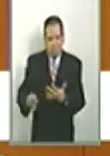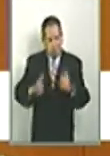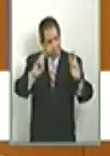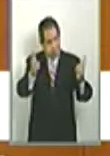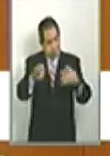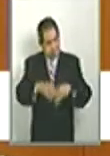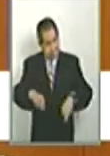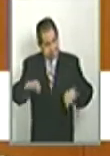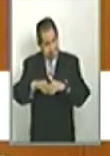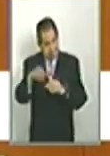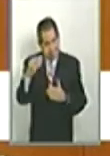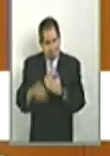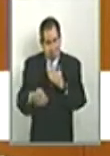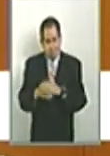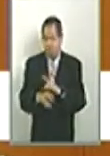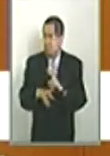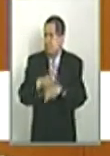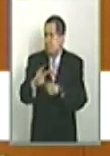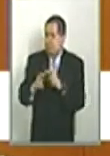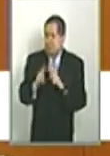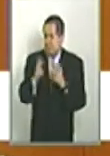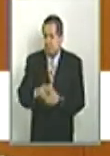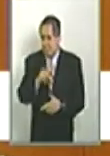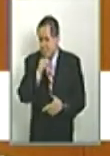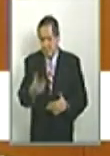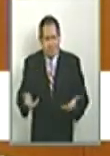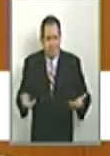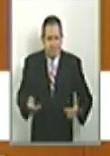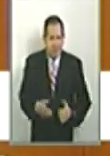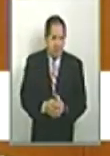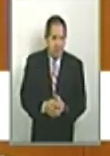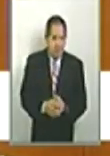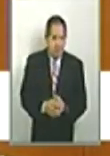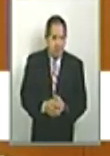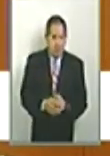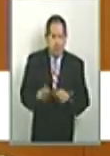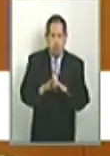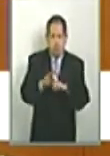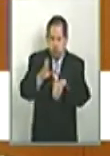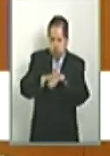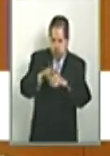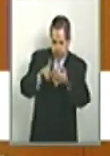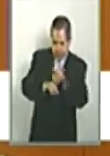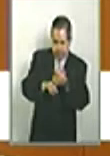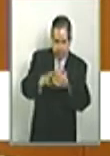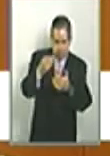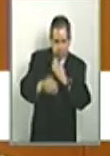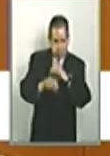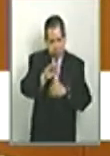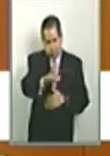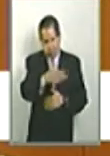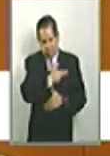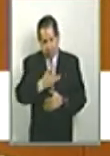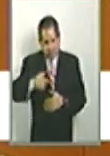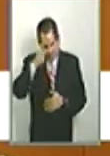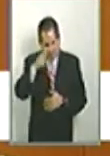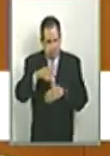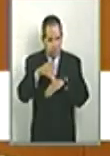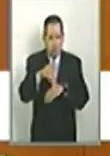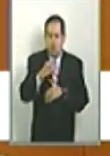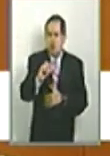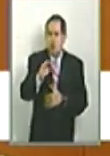muy importantes porque ya no hubo reunión. Como el exhorto al Ejecutivo Federal para el reconocimiento de la